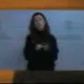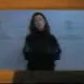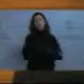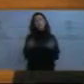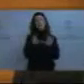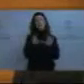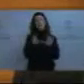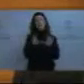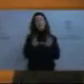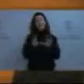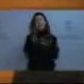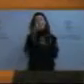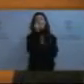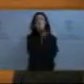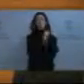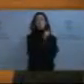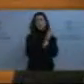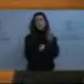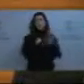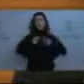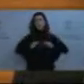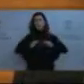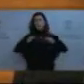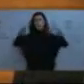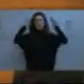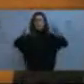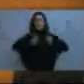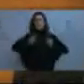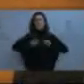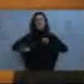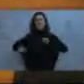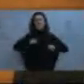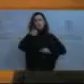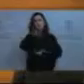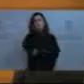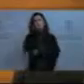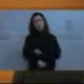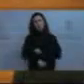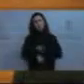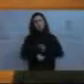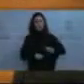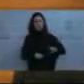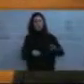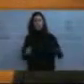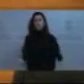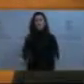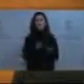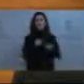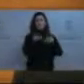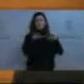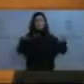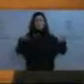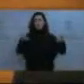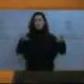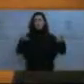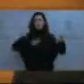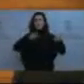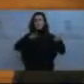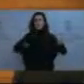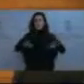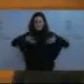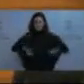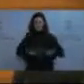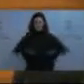directivos en cuyo desarrollo consta la realización de un máster por el director gerente. Esto es lo que me dice usted y, al renglón seguido, afirma el importe que